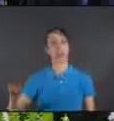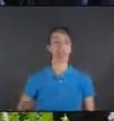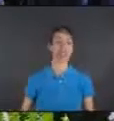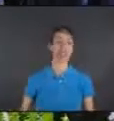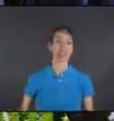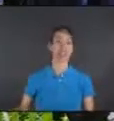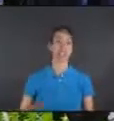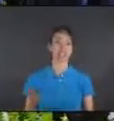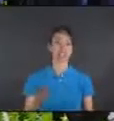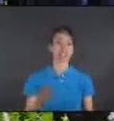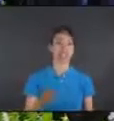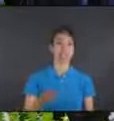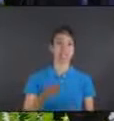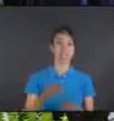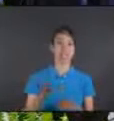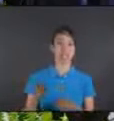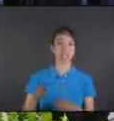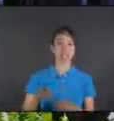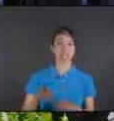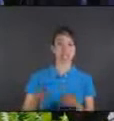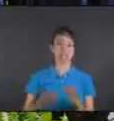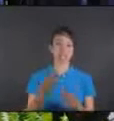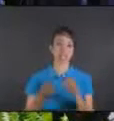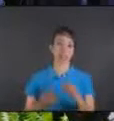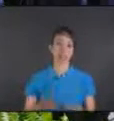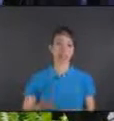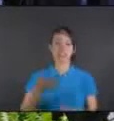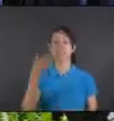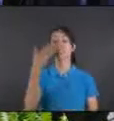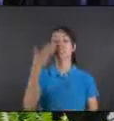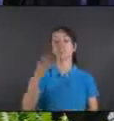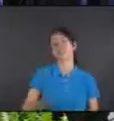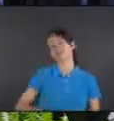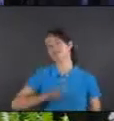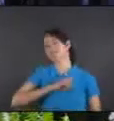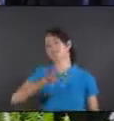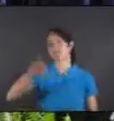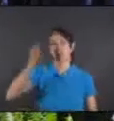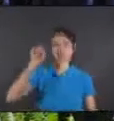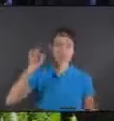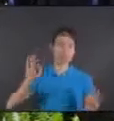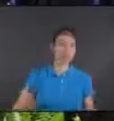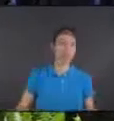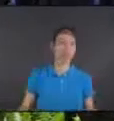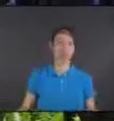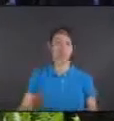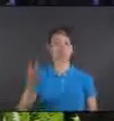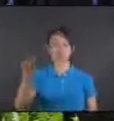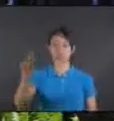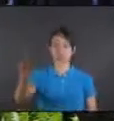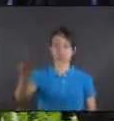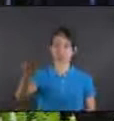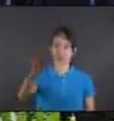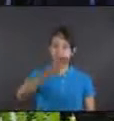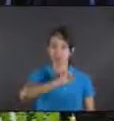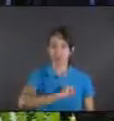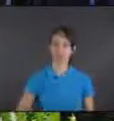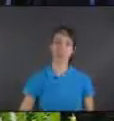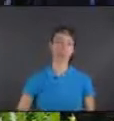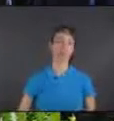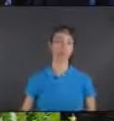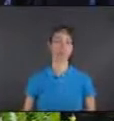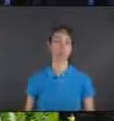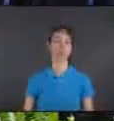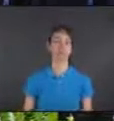son sus costumbres, hombre. Ay, ¿qué tiene de malo que quemen un poco de incienso ahí en el altar? Pues está bueno que